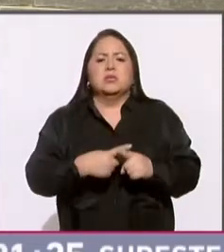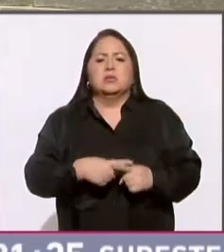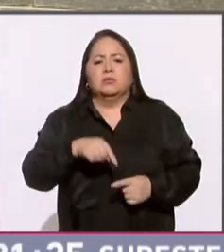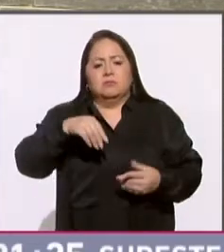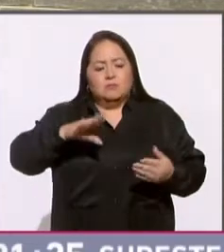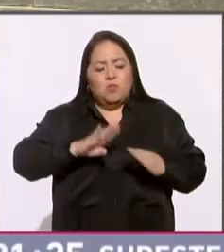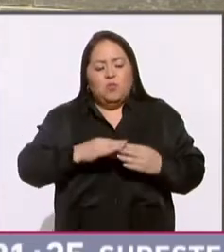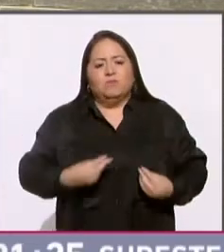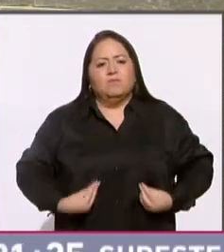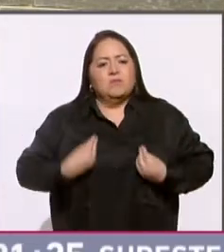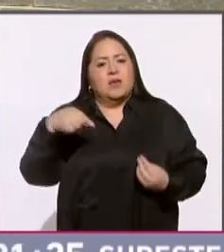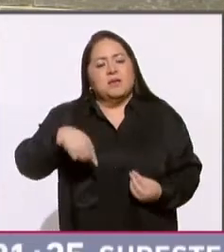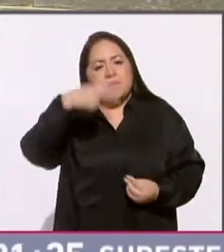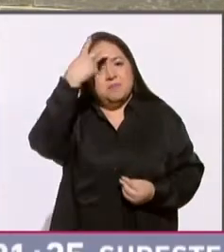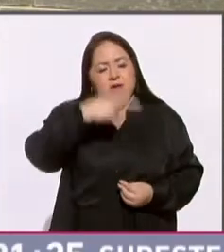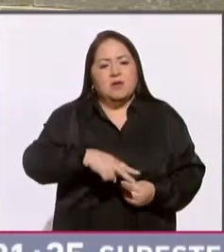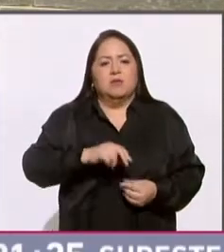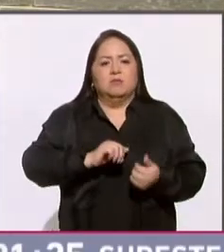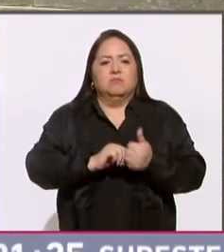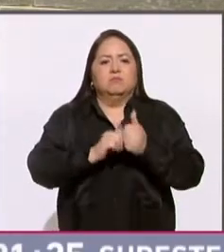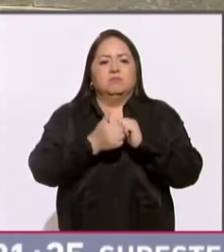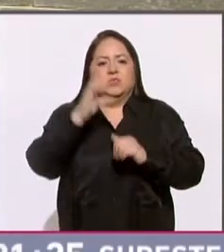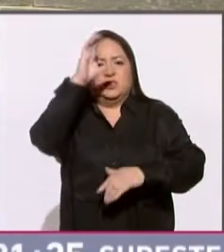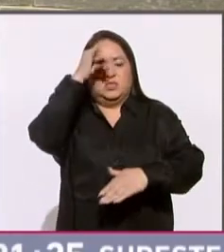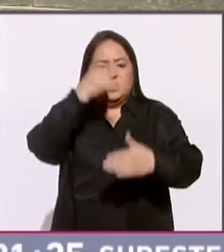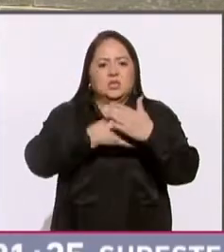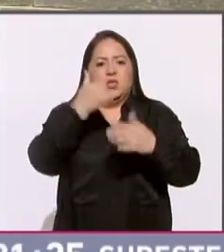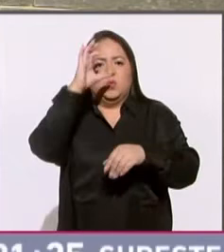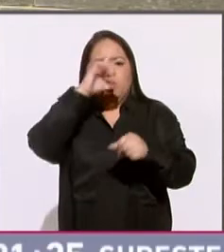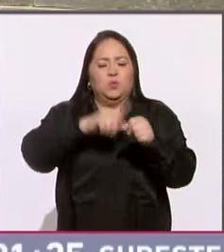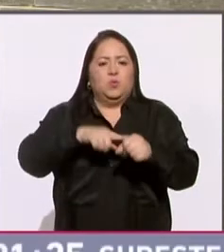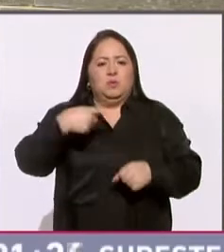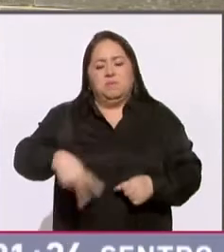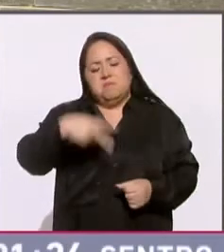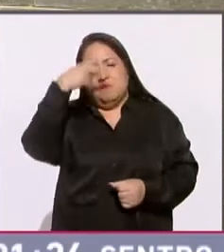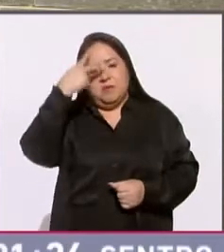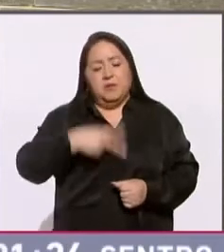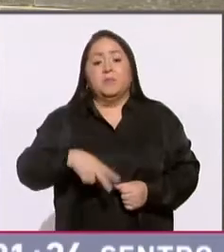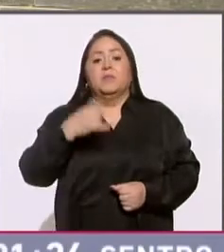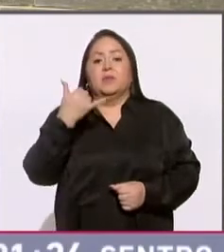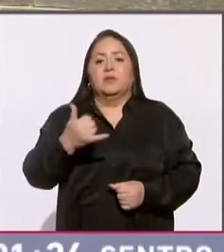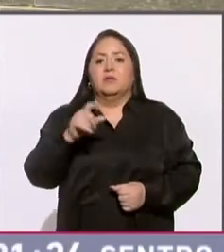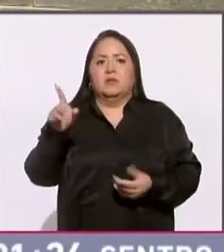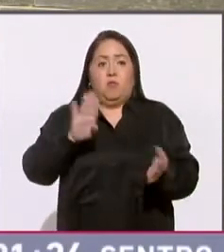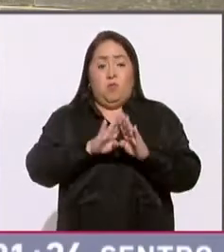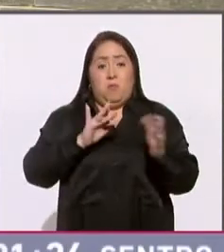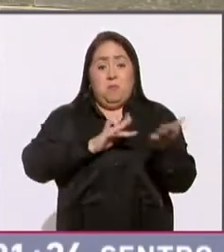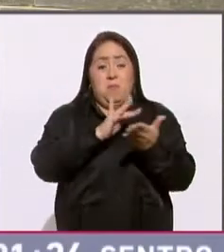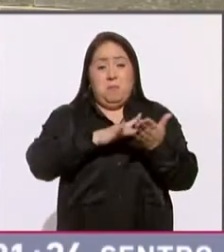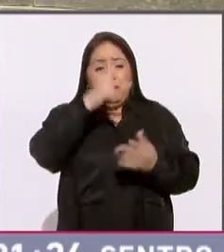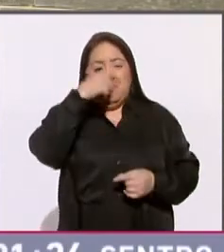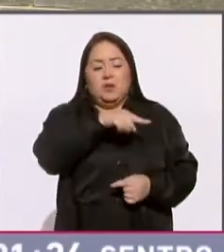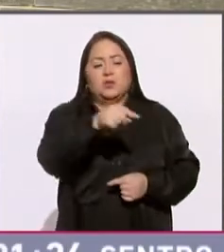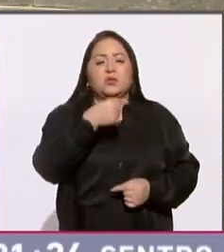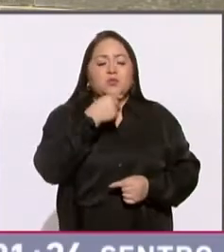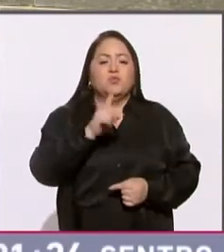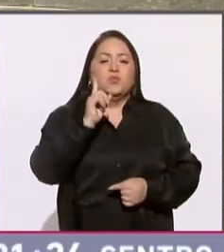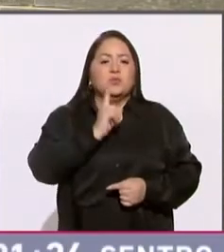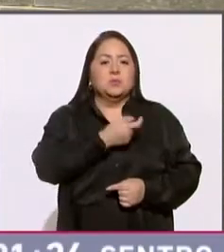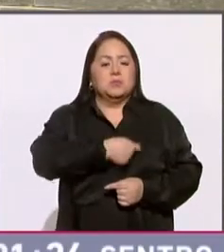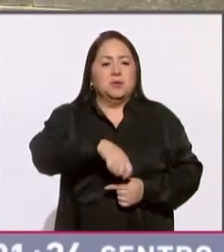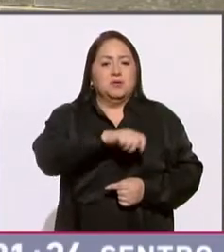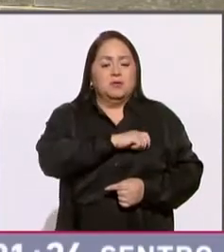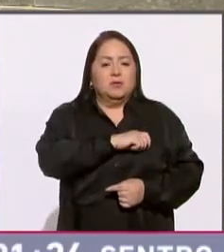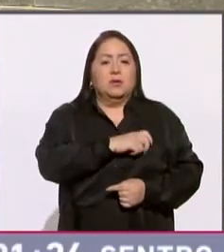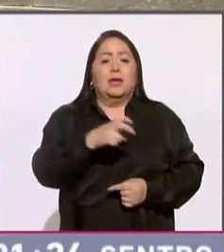en mexico su vida enriqueciendo la ciencia y la cultura nacional el asilo brindado a las niñas y niñas españoles